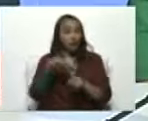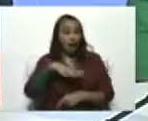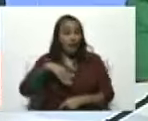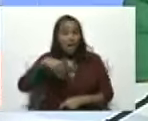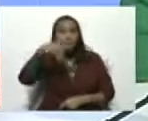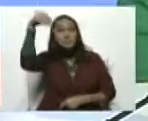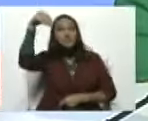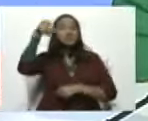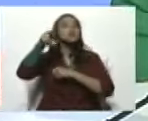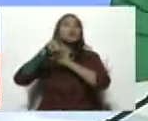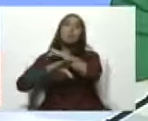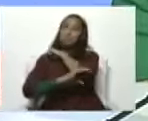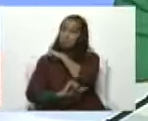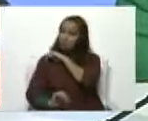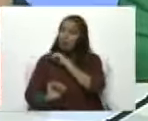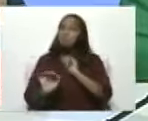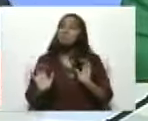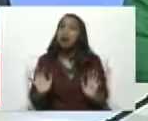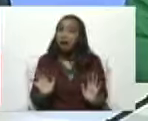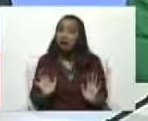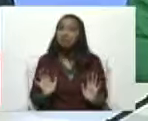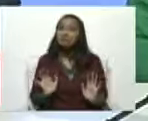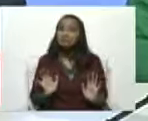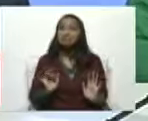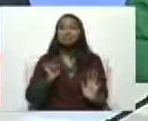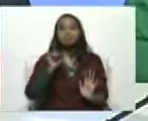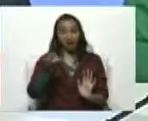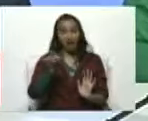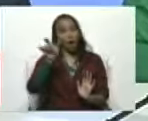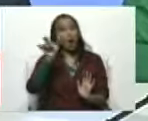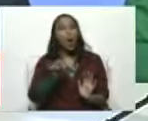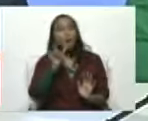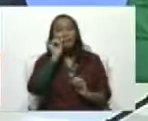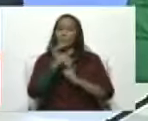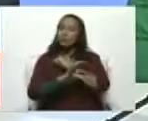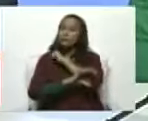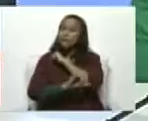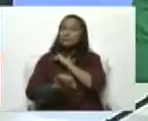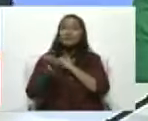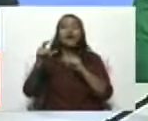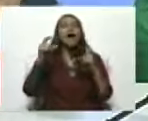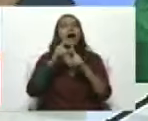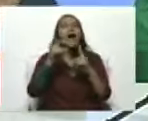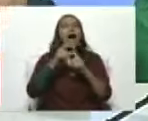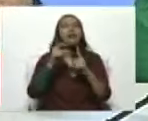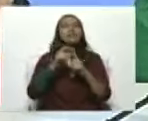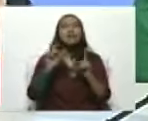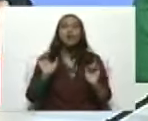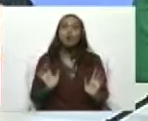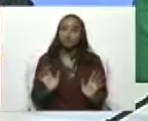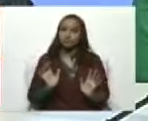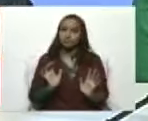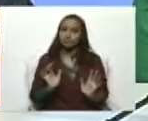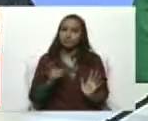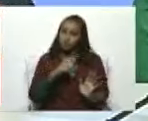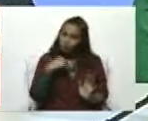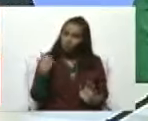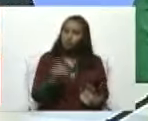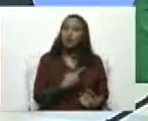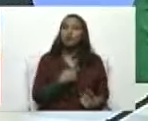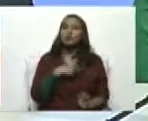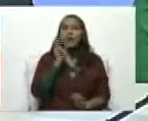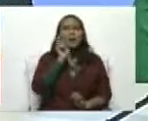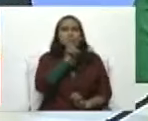No, muy tramposo. Era de Icopay. Montados en una operación. Nosotros venimos del movimiento